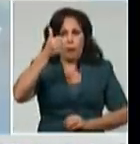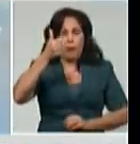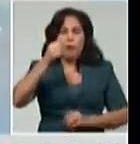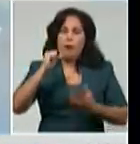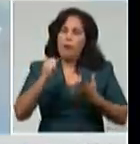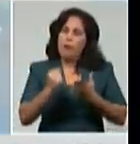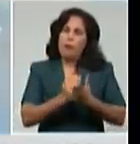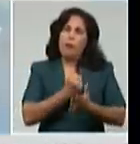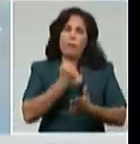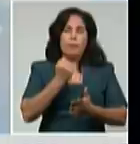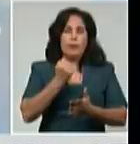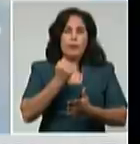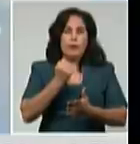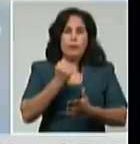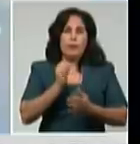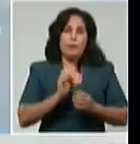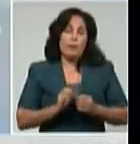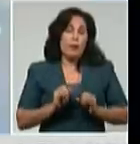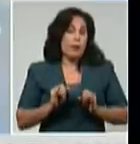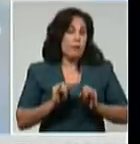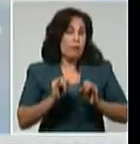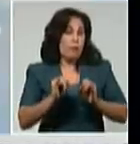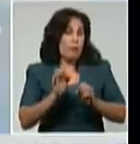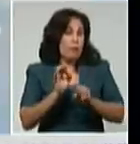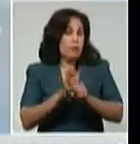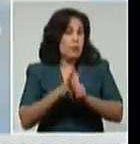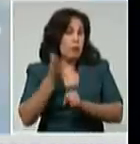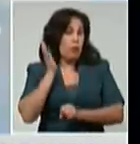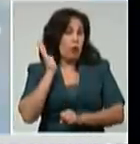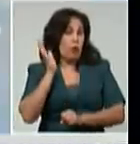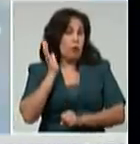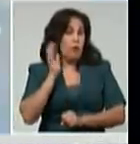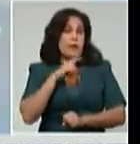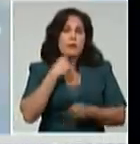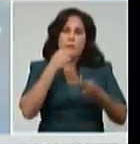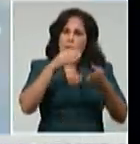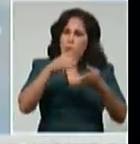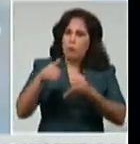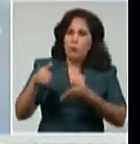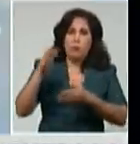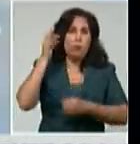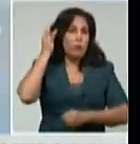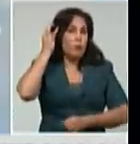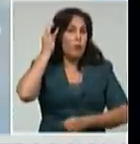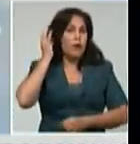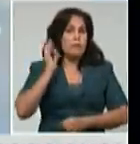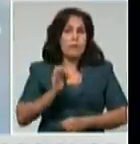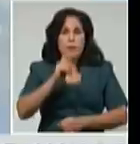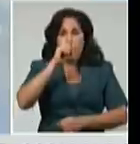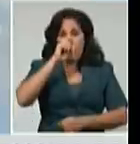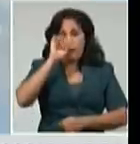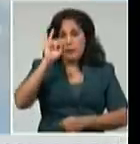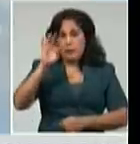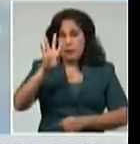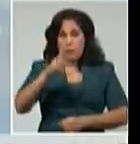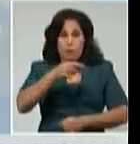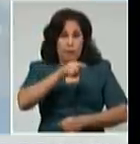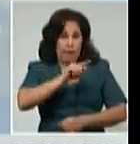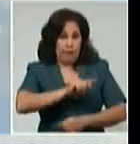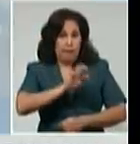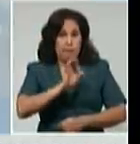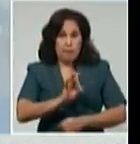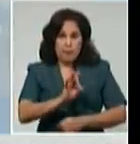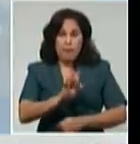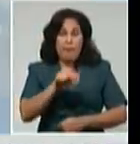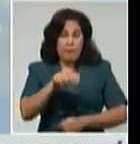Lamentablemente, y informado del fallecimiento de una señora en el día de ayer, y con